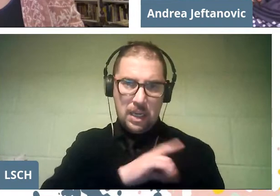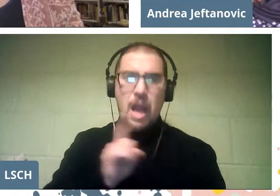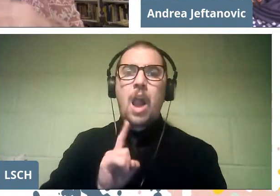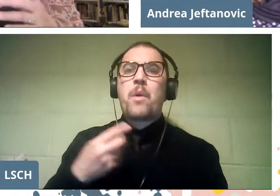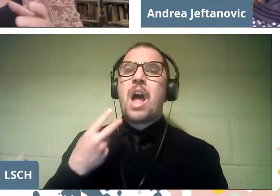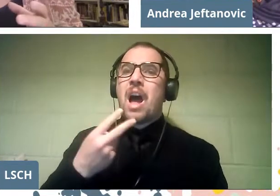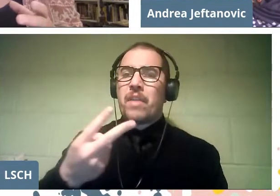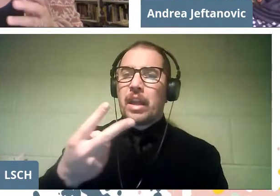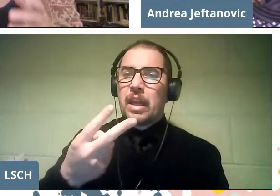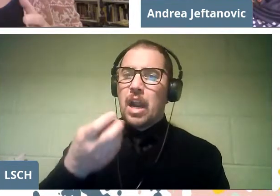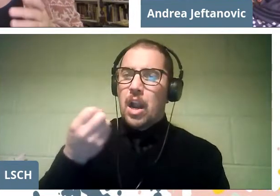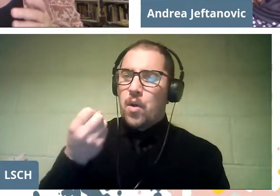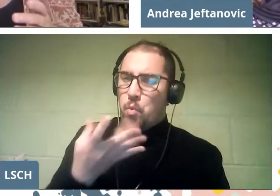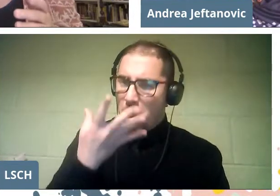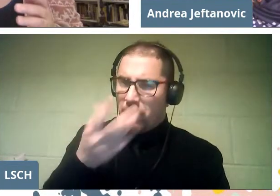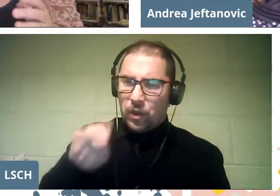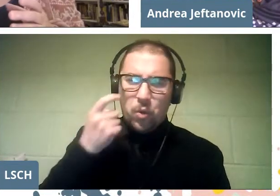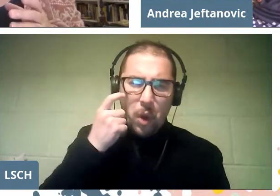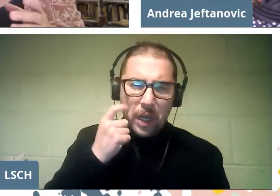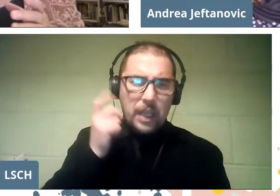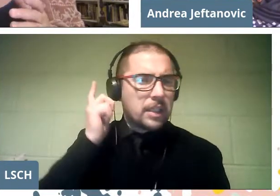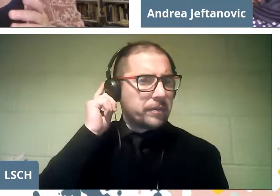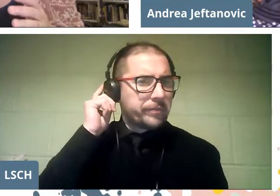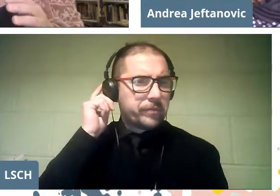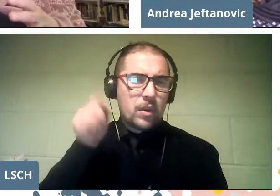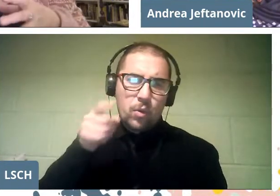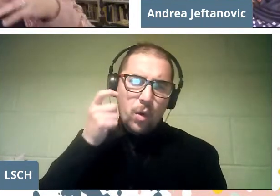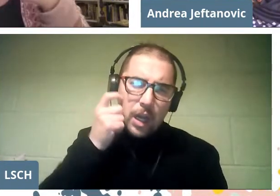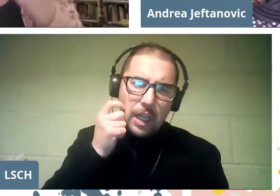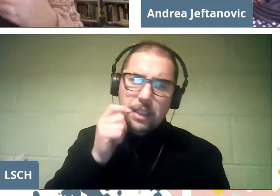viajera que pudiera realmente